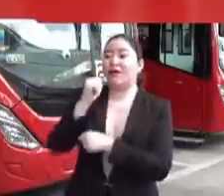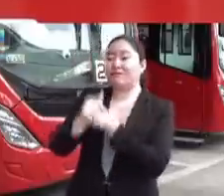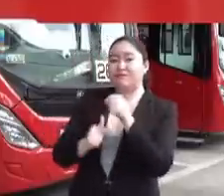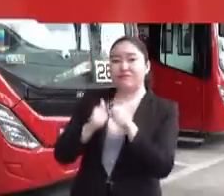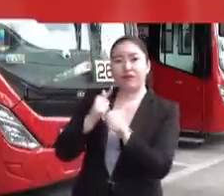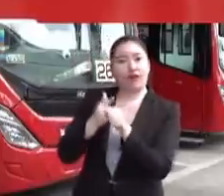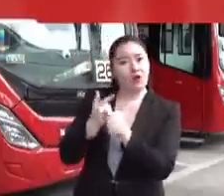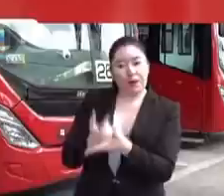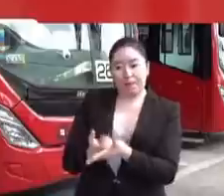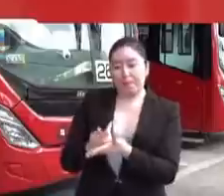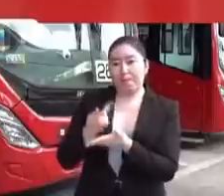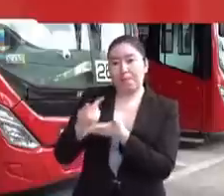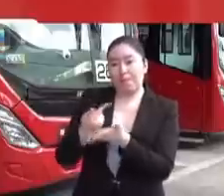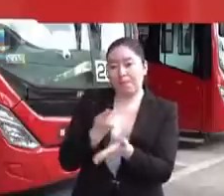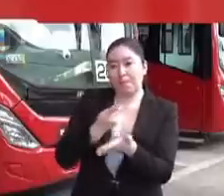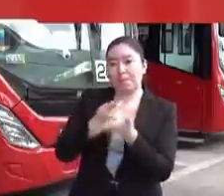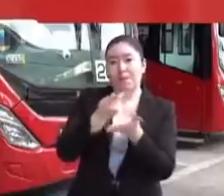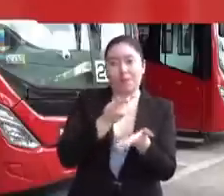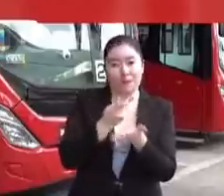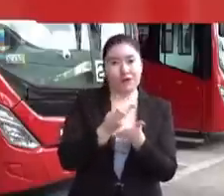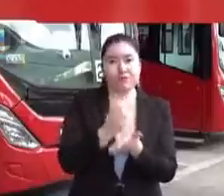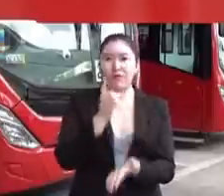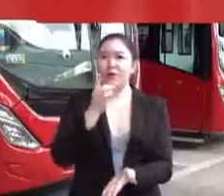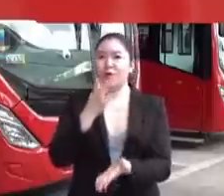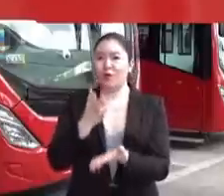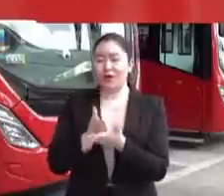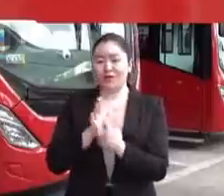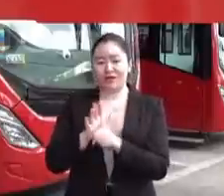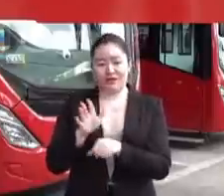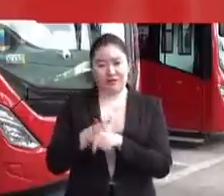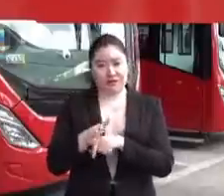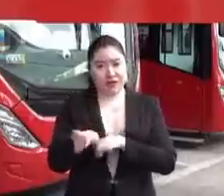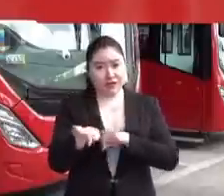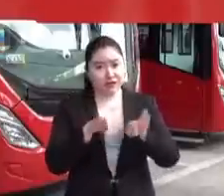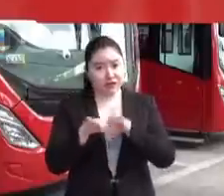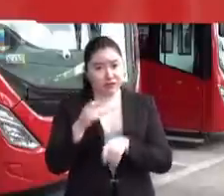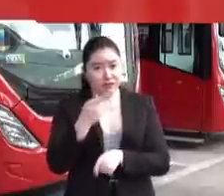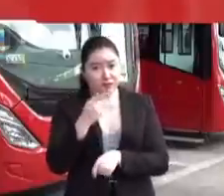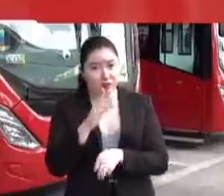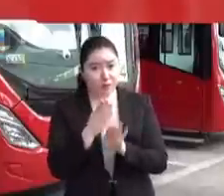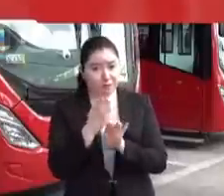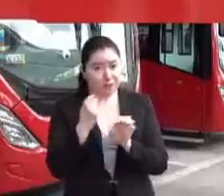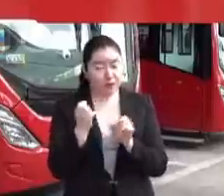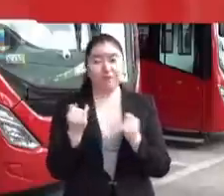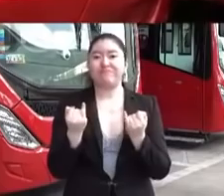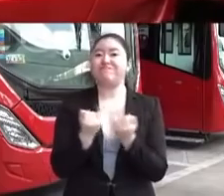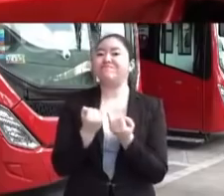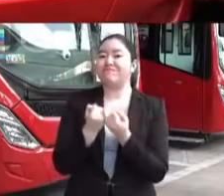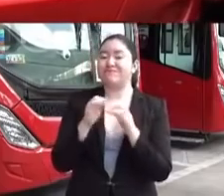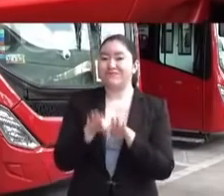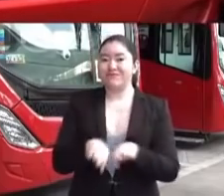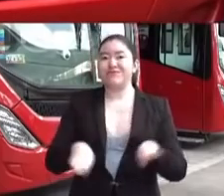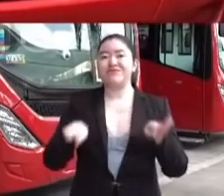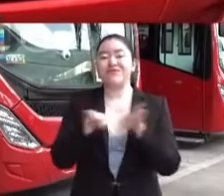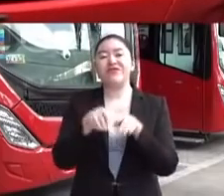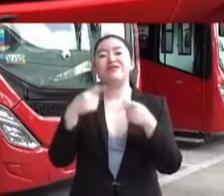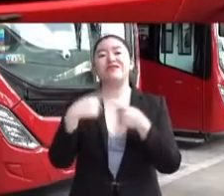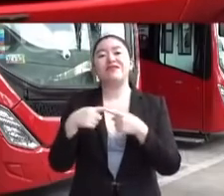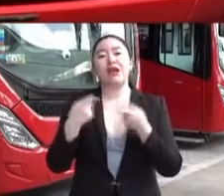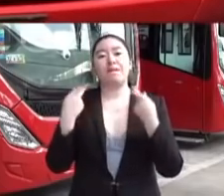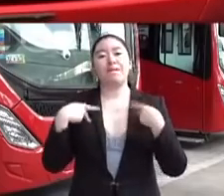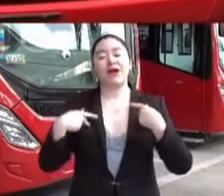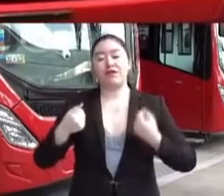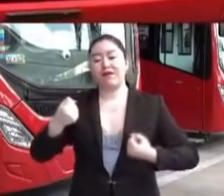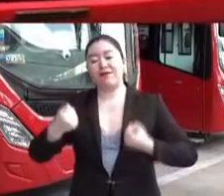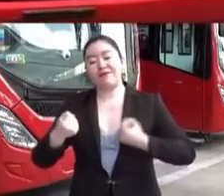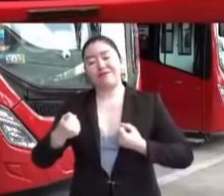internacionales. Y eso no solamente es trabajo del propio organismo operador, sino también y fundamentalmente de sus operadores.